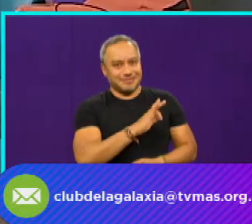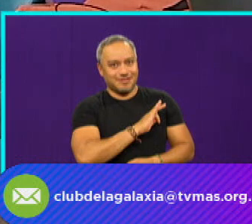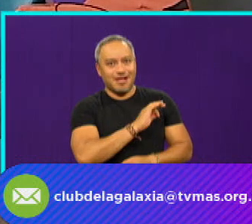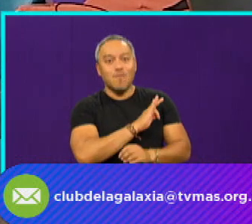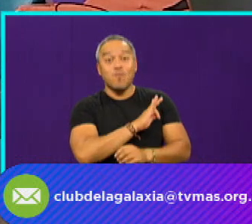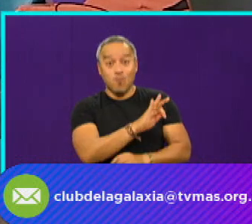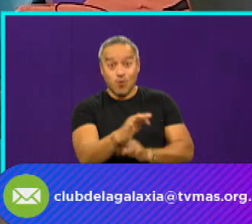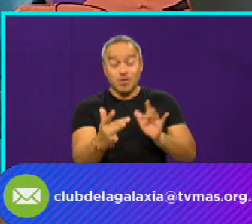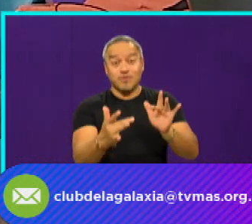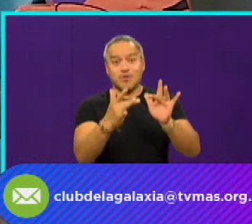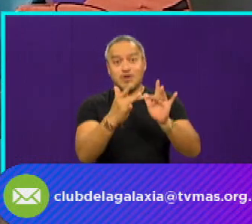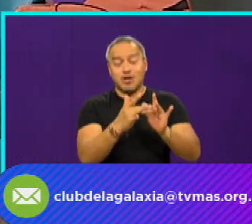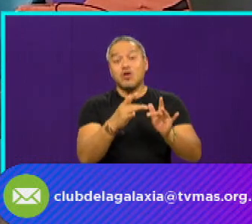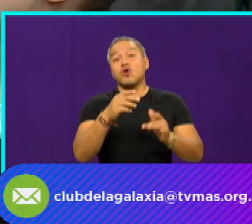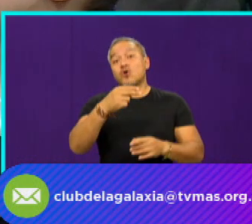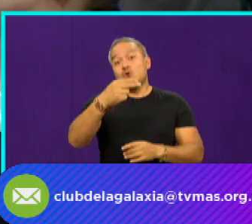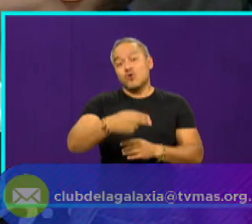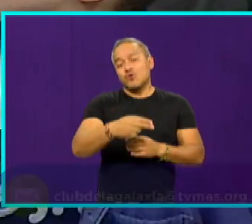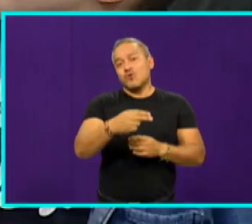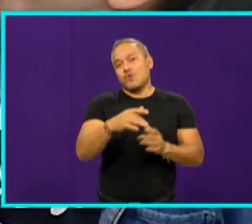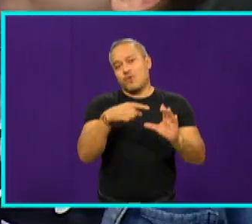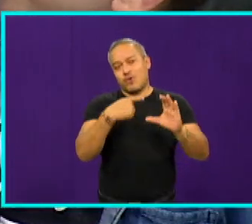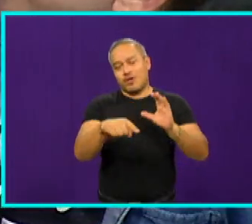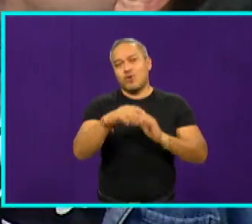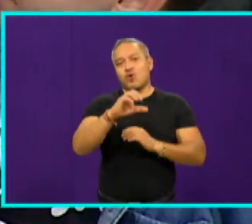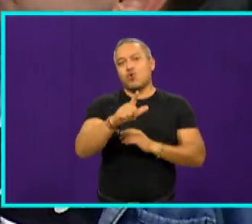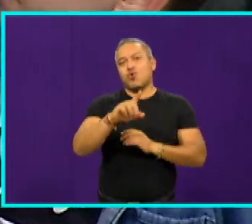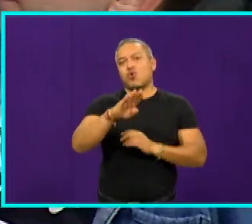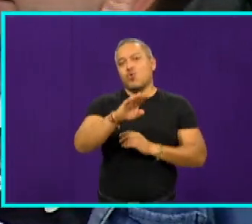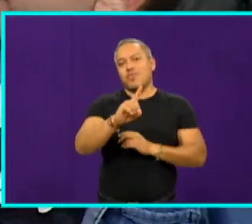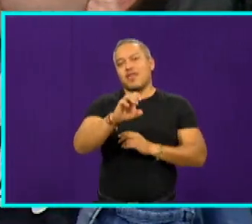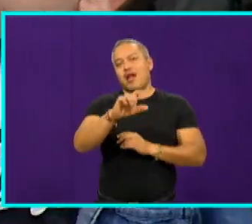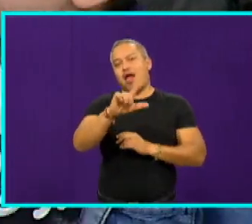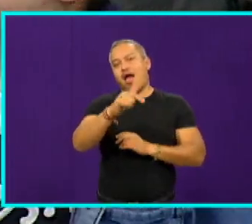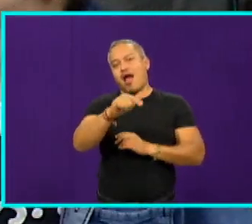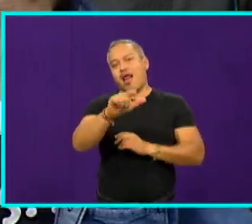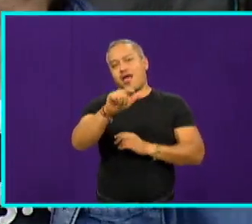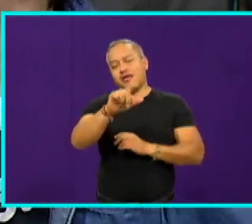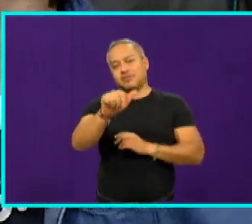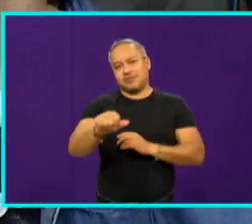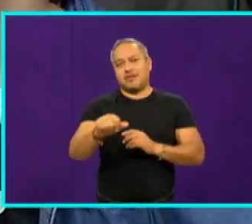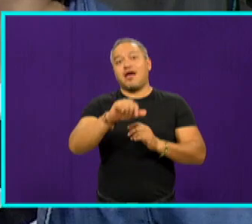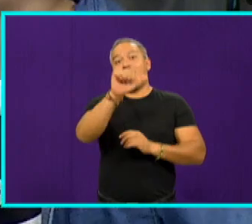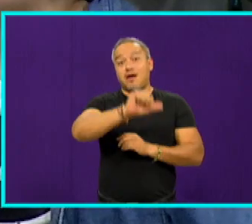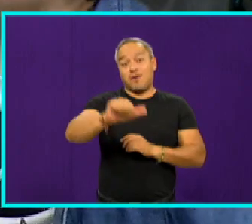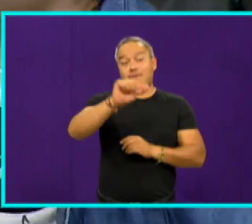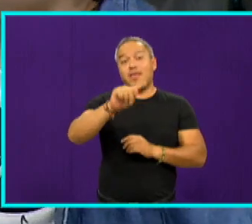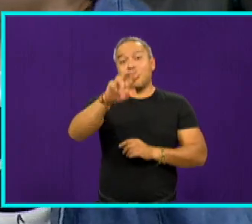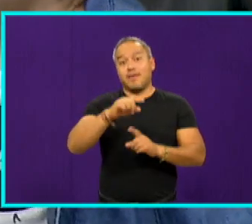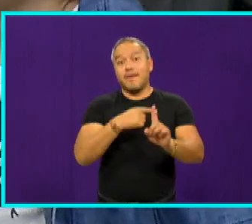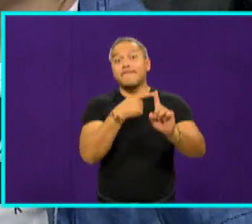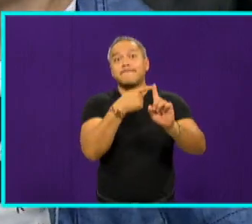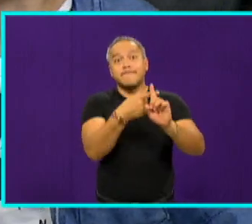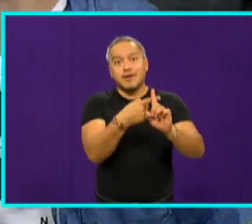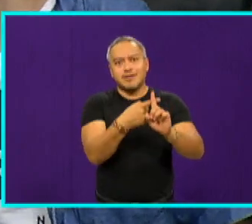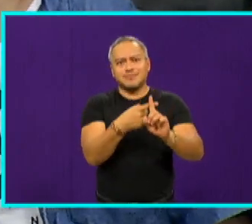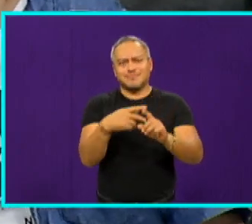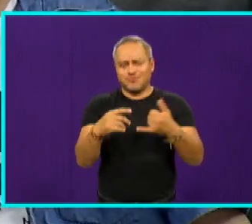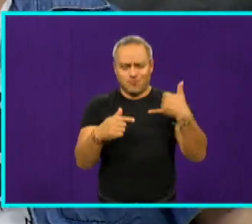del teléfono que es Club de la Galaxia, @tvmás. Y bueno, también el teléfono que es carpintero.